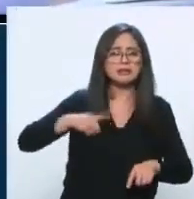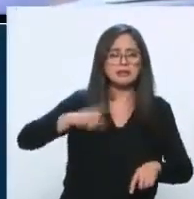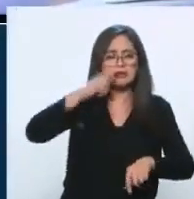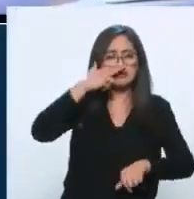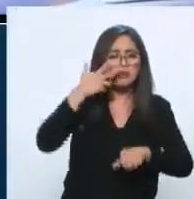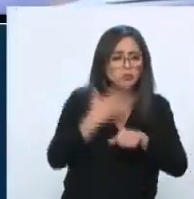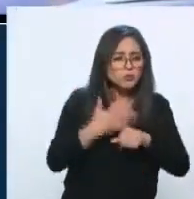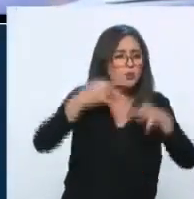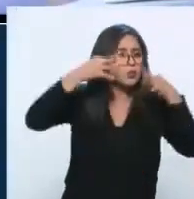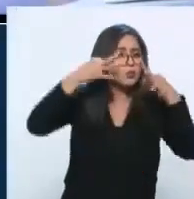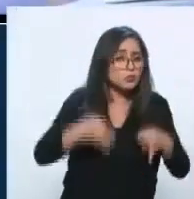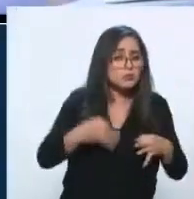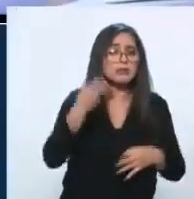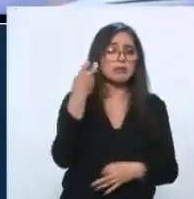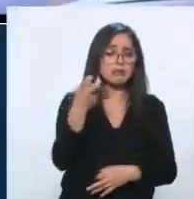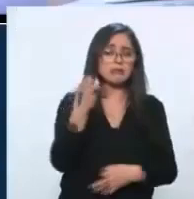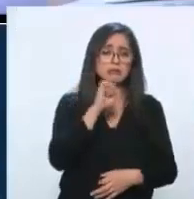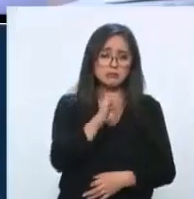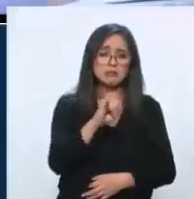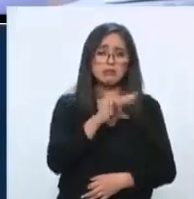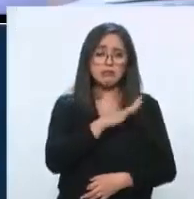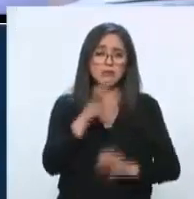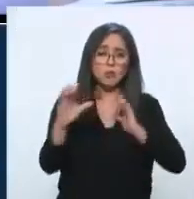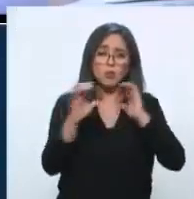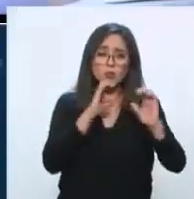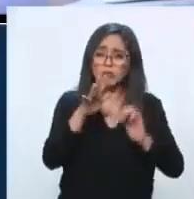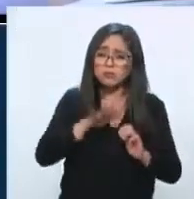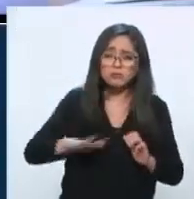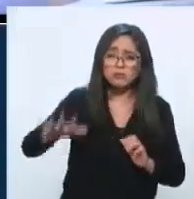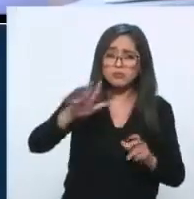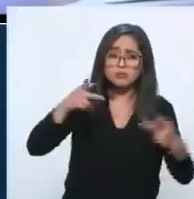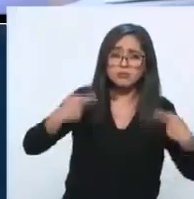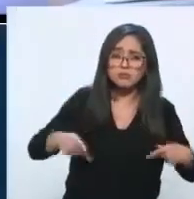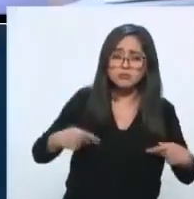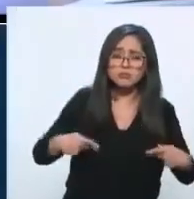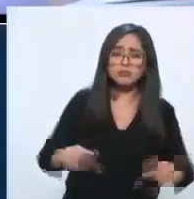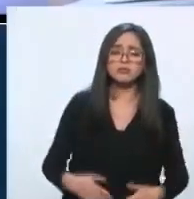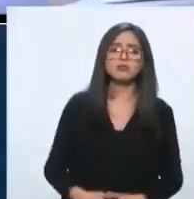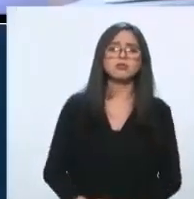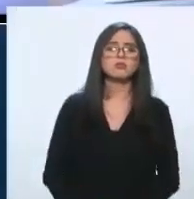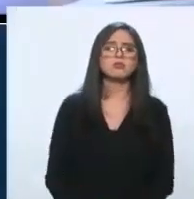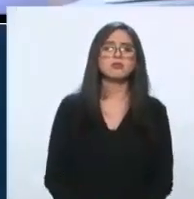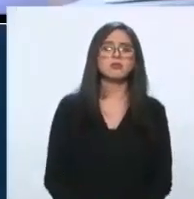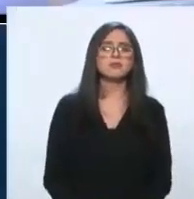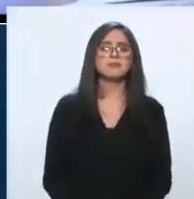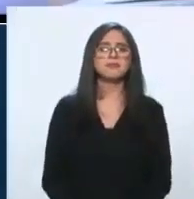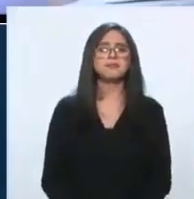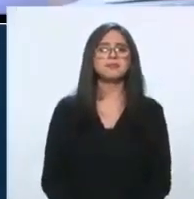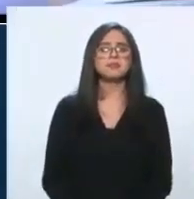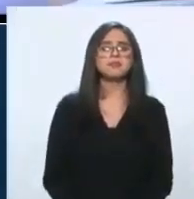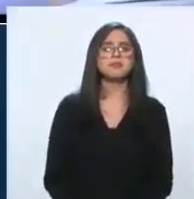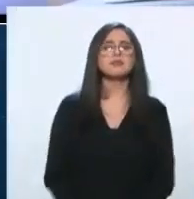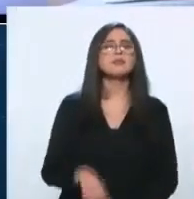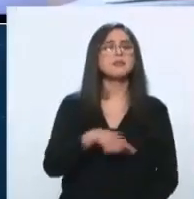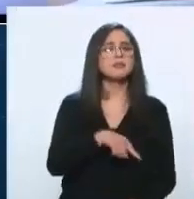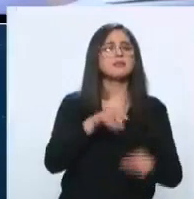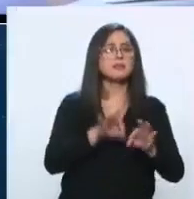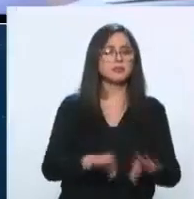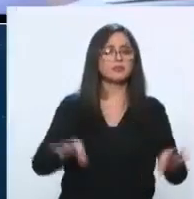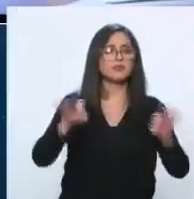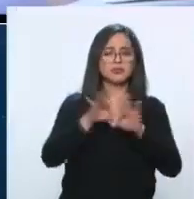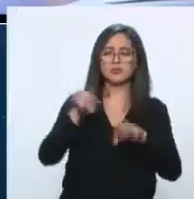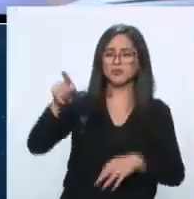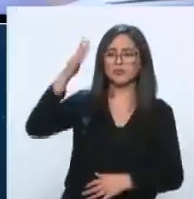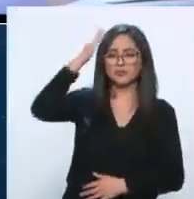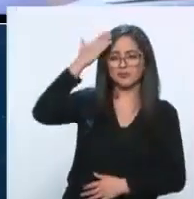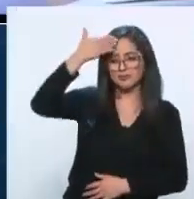¿Es así y hay una buena comunicación con ellos? Mira, lo que tenemos que destacar es que efectivamente existe una voluntad, como ustedes bien lo saben,